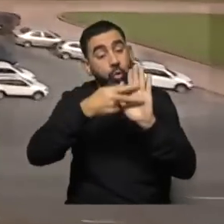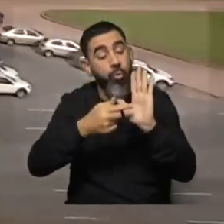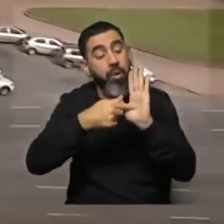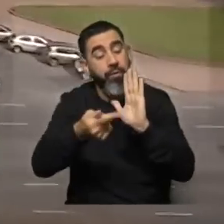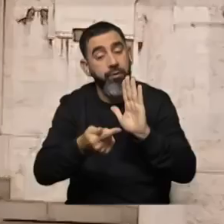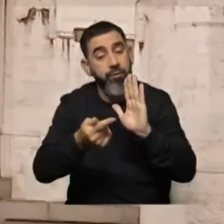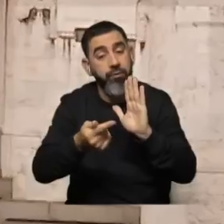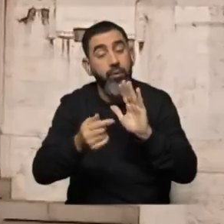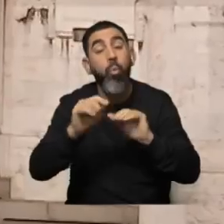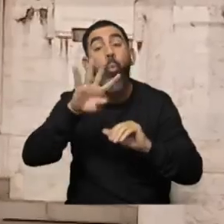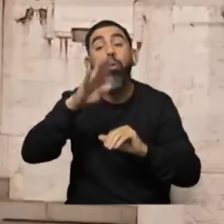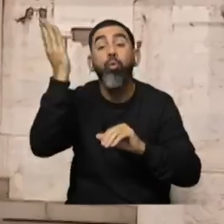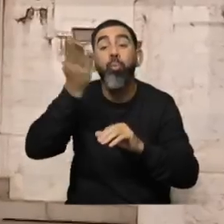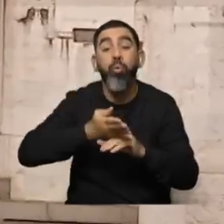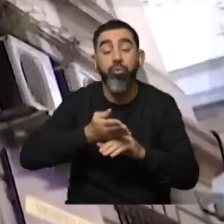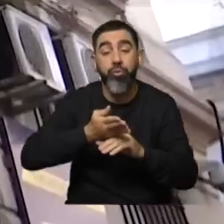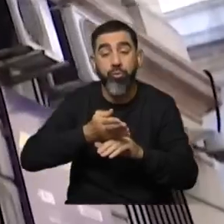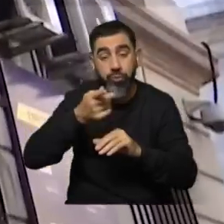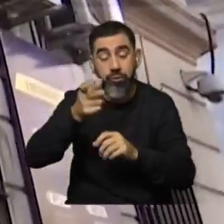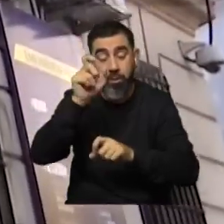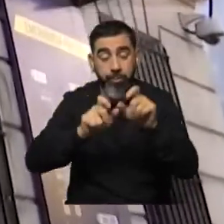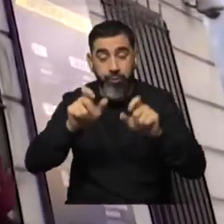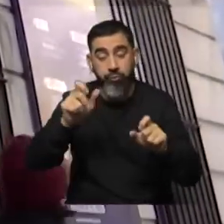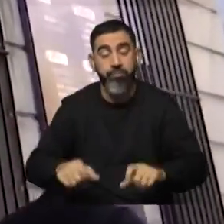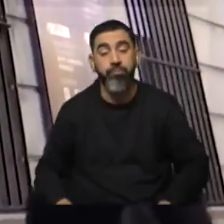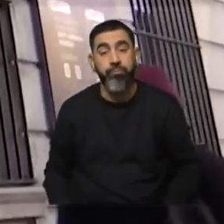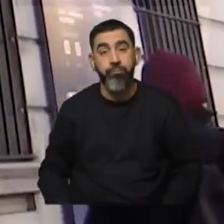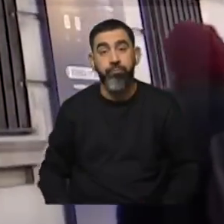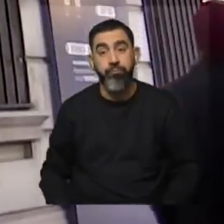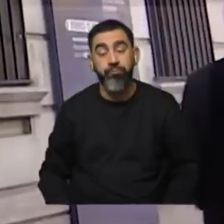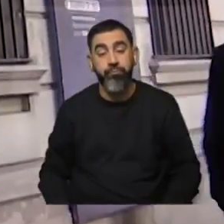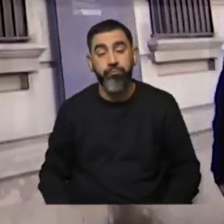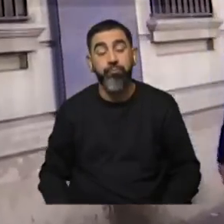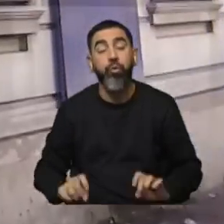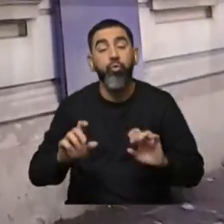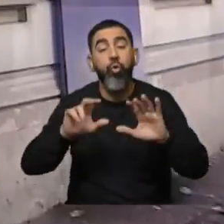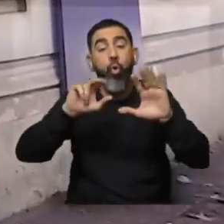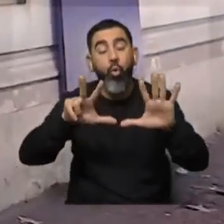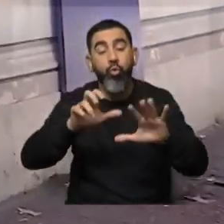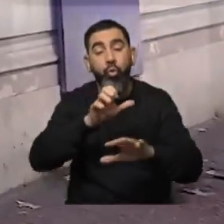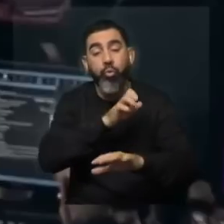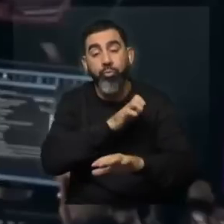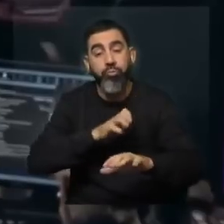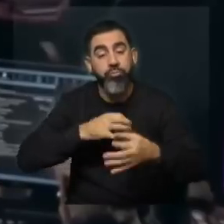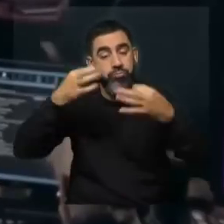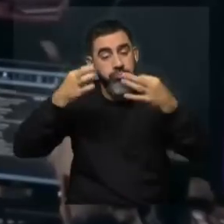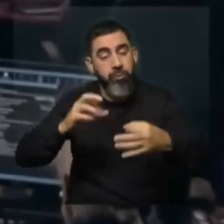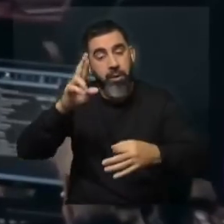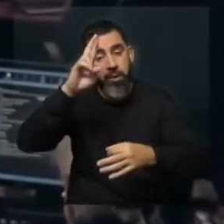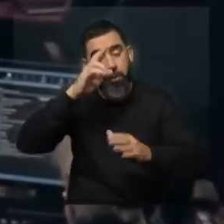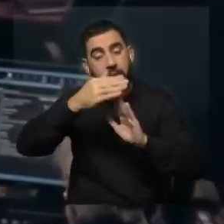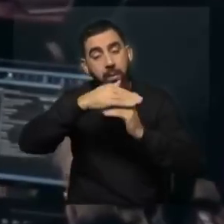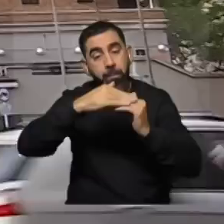establece una reserva del 4% para esta población de acuerdo al proyecto solo ocho organismos cumplieron con el mínimo para